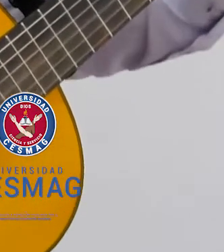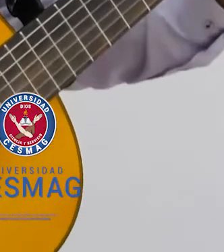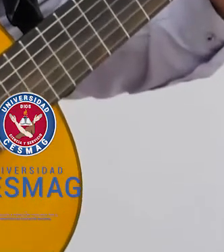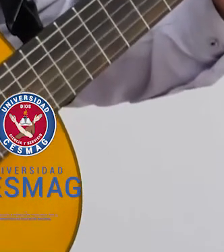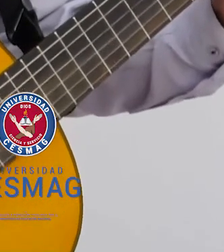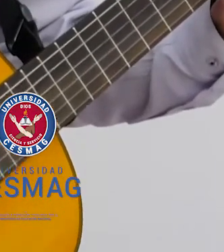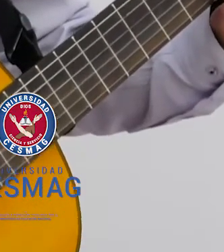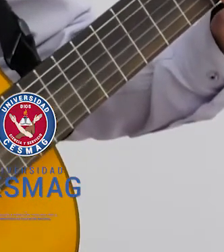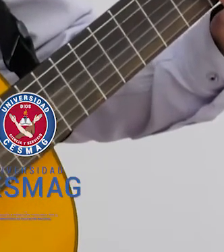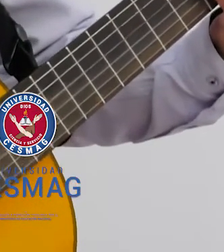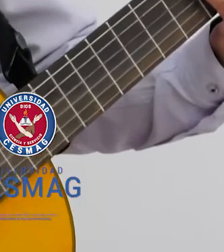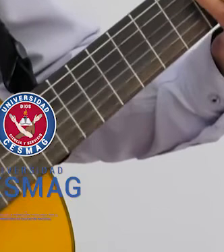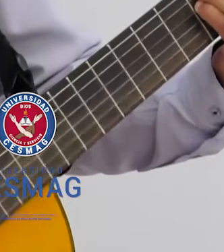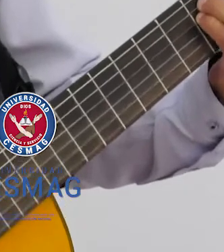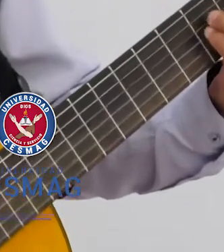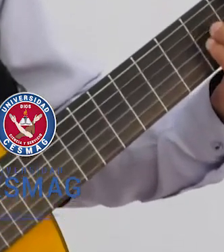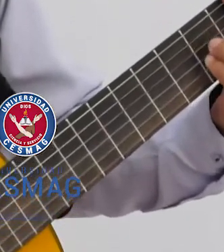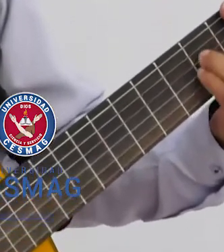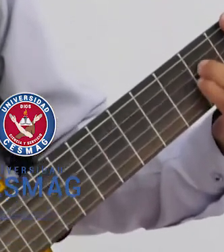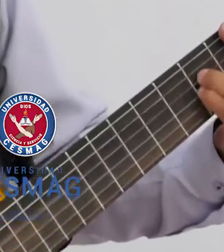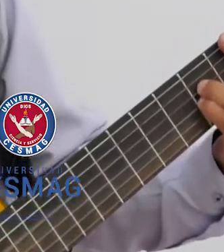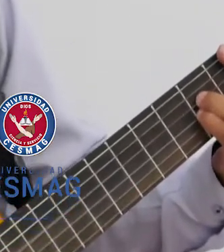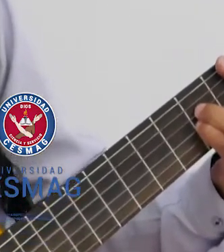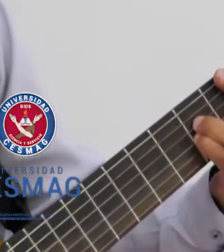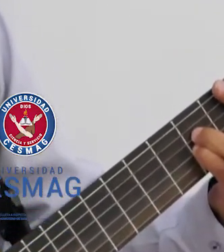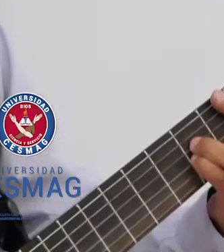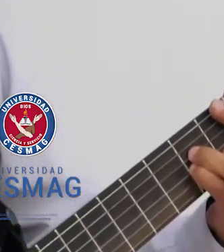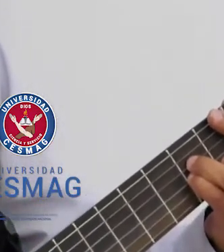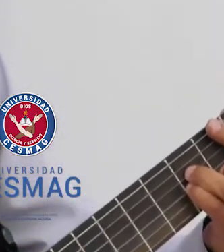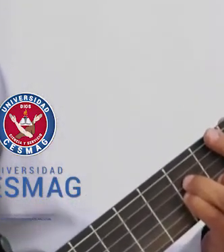el señor de jesús